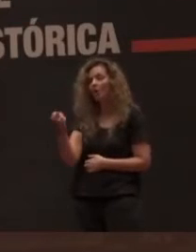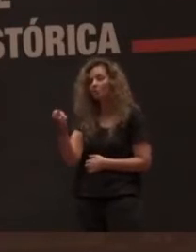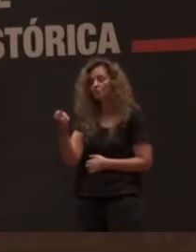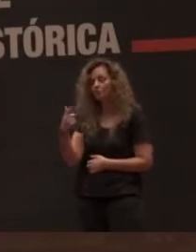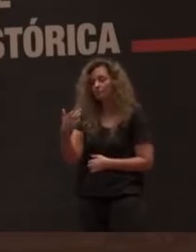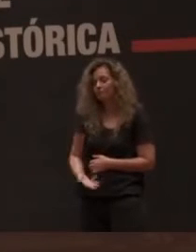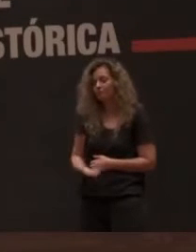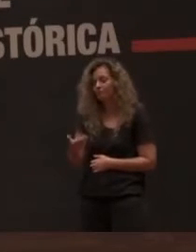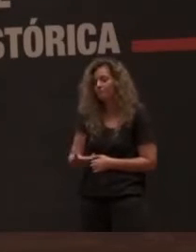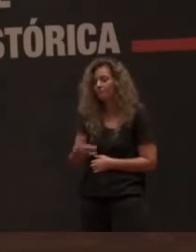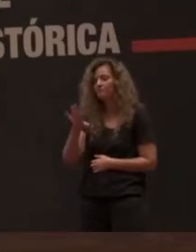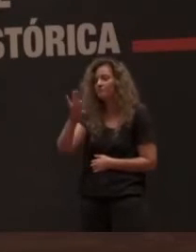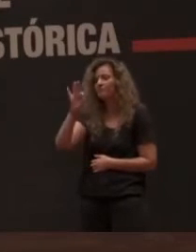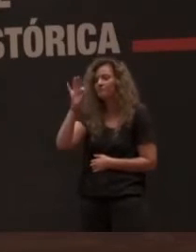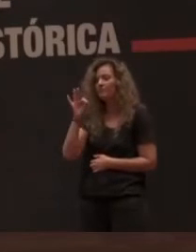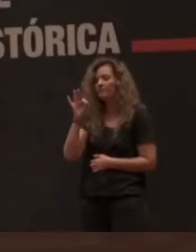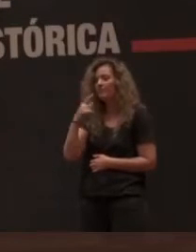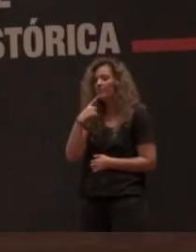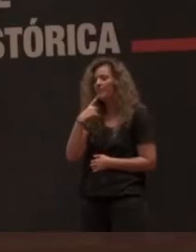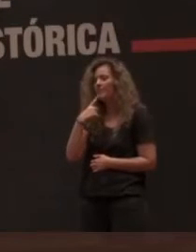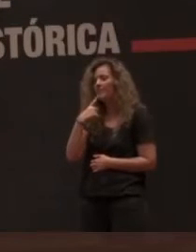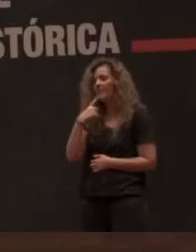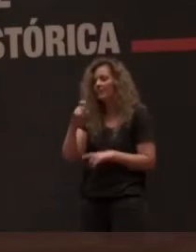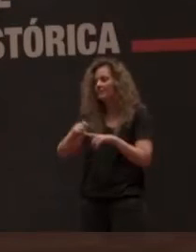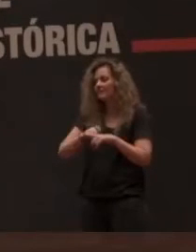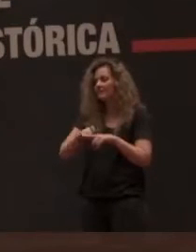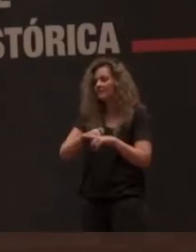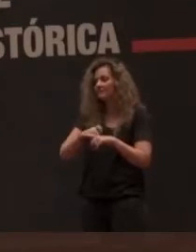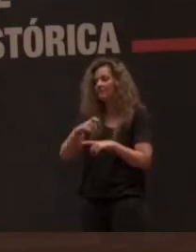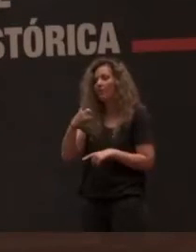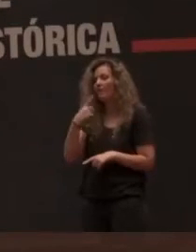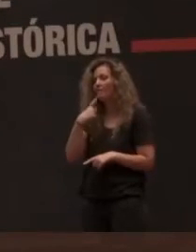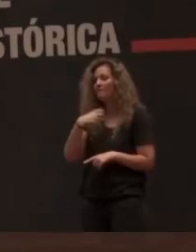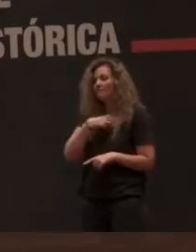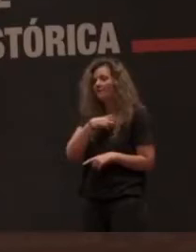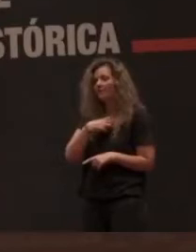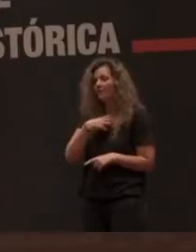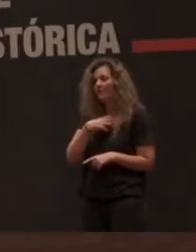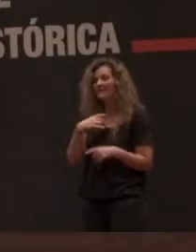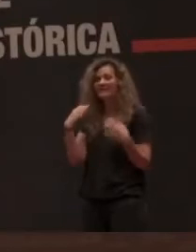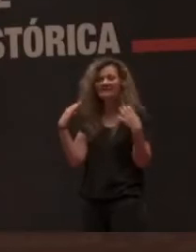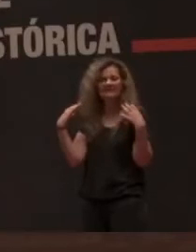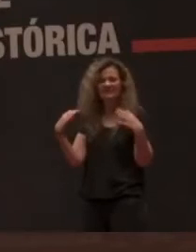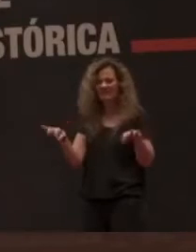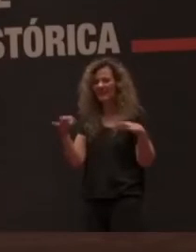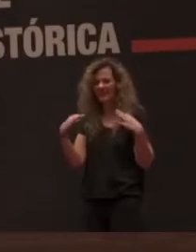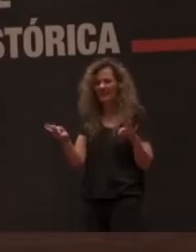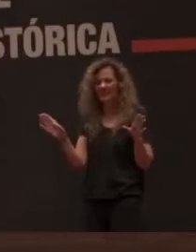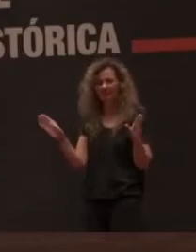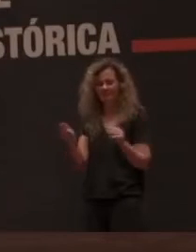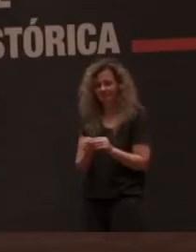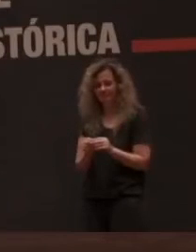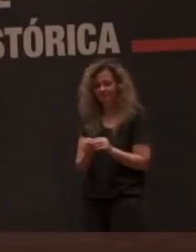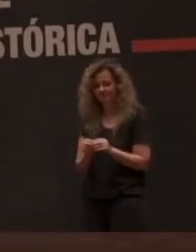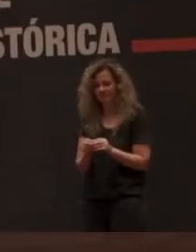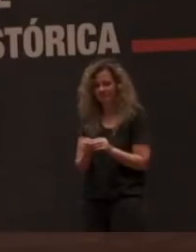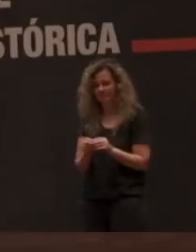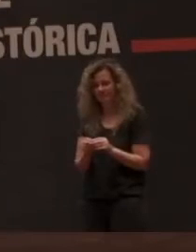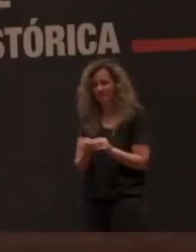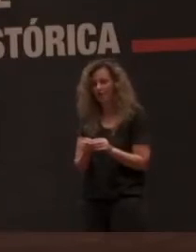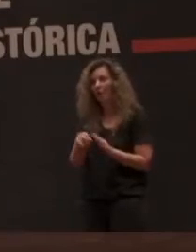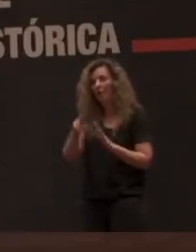esta cuestión fue lo que se denominó o arquetipo funcionalista. Los dos eran muy sencillos, en principio.